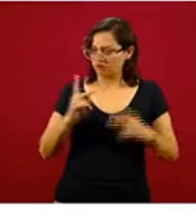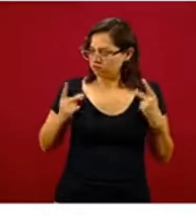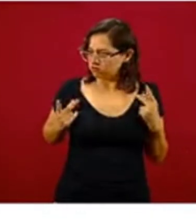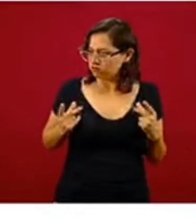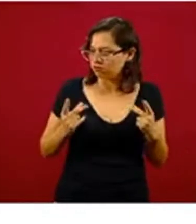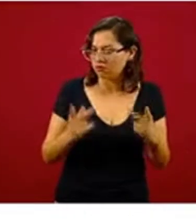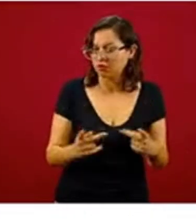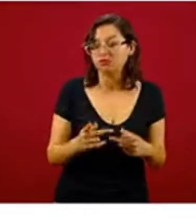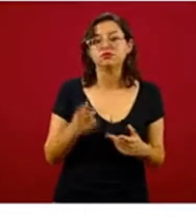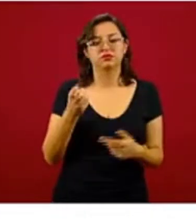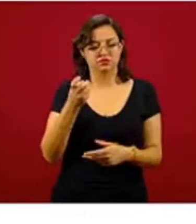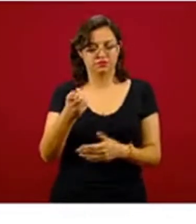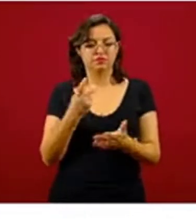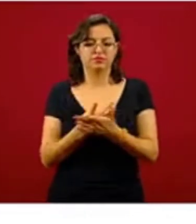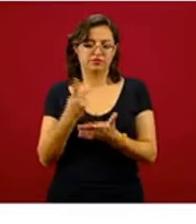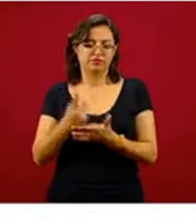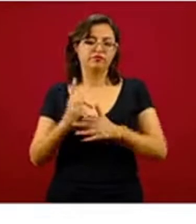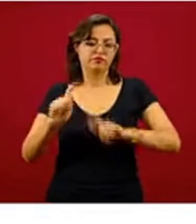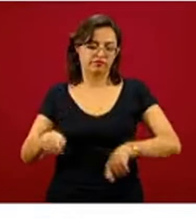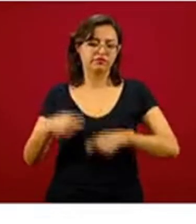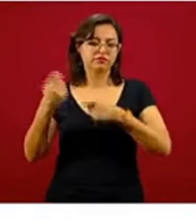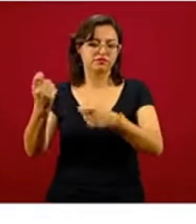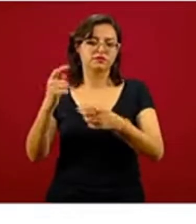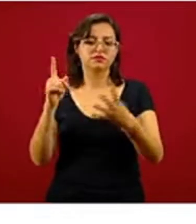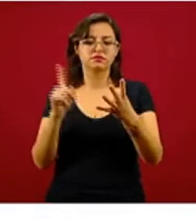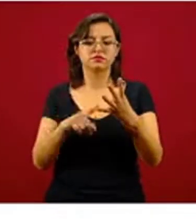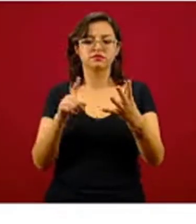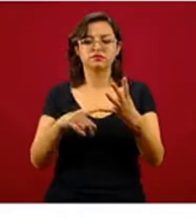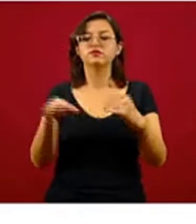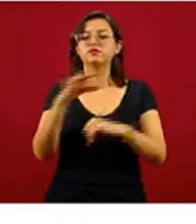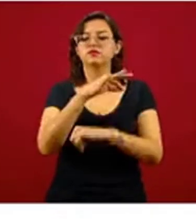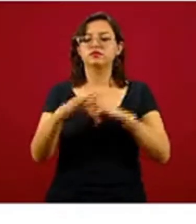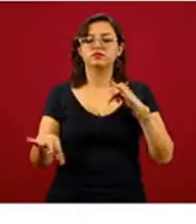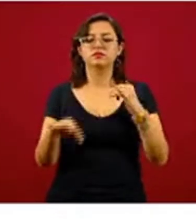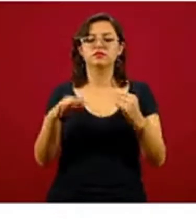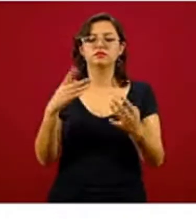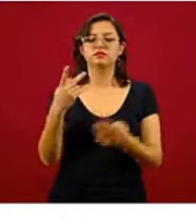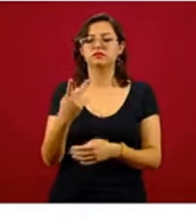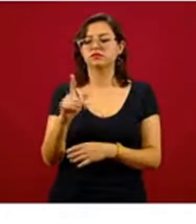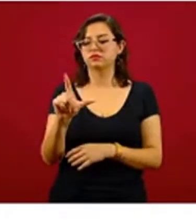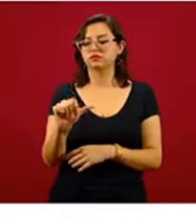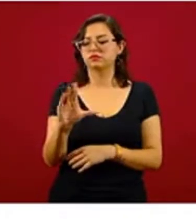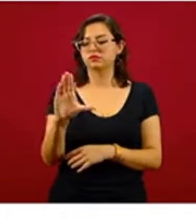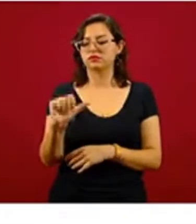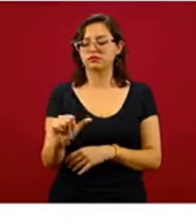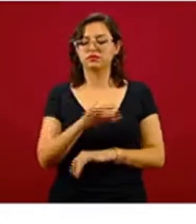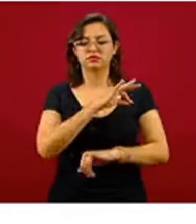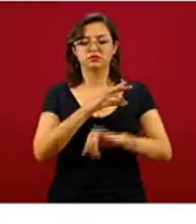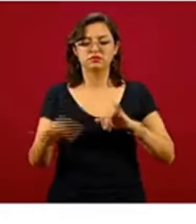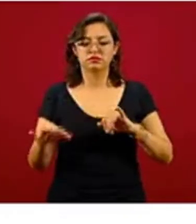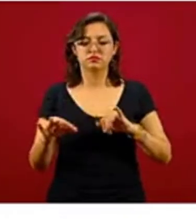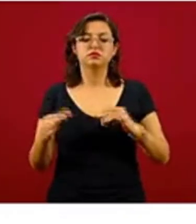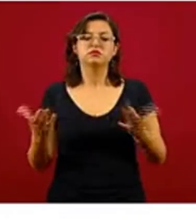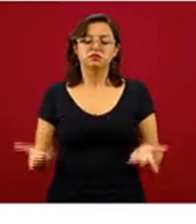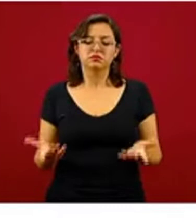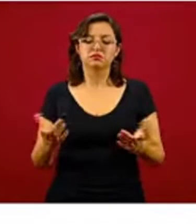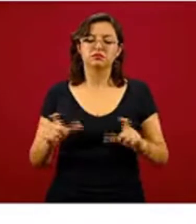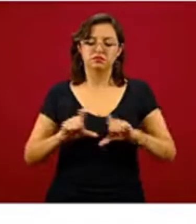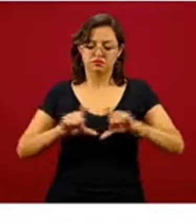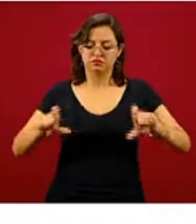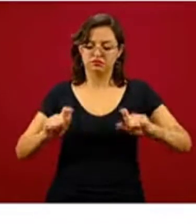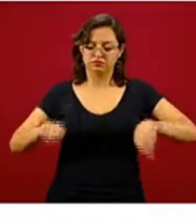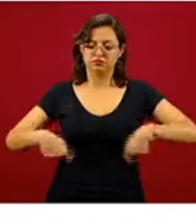1,000. Y por último, la condecoración en grado plata, placa, perdón, que es una placa metálica, como así lo dice,